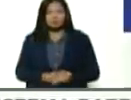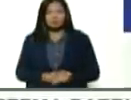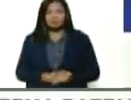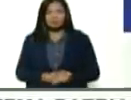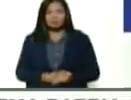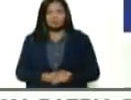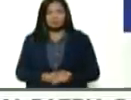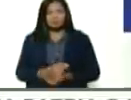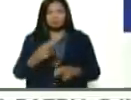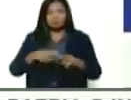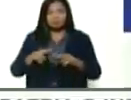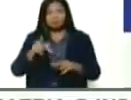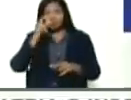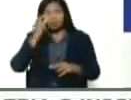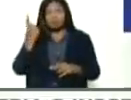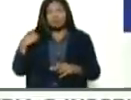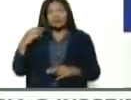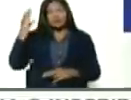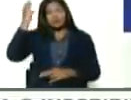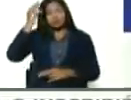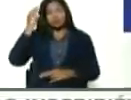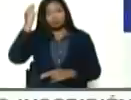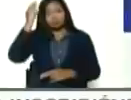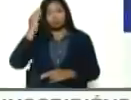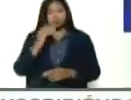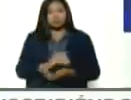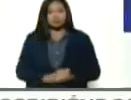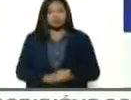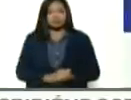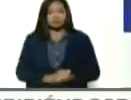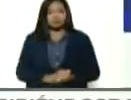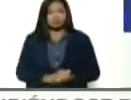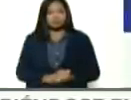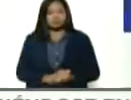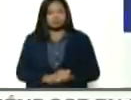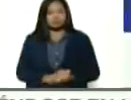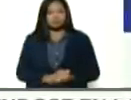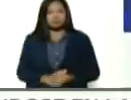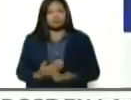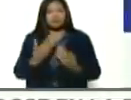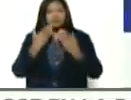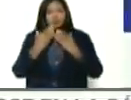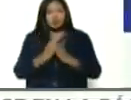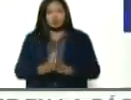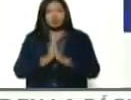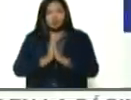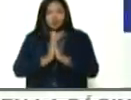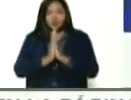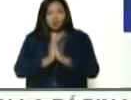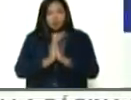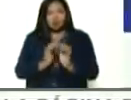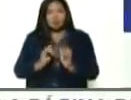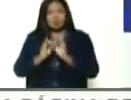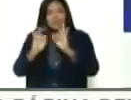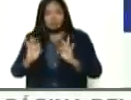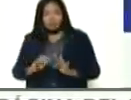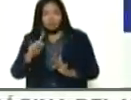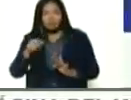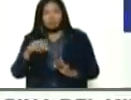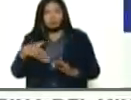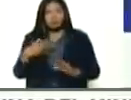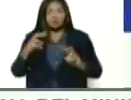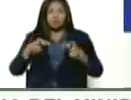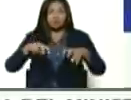que tienen tremenda conciencia les pido que en el mismo hogar ustedes hagan una